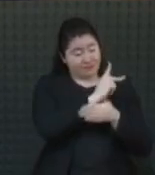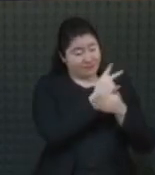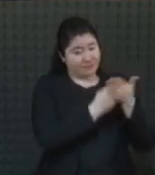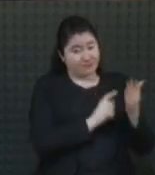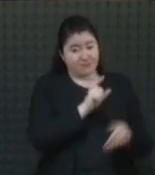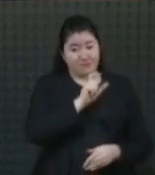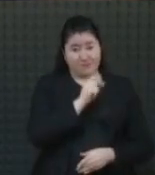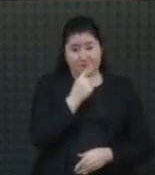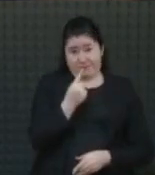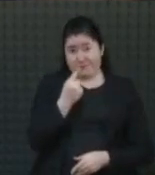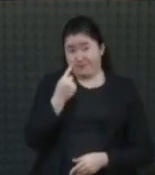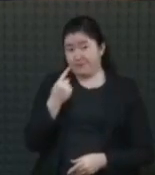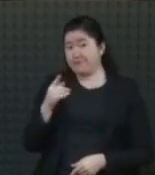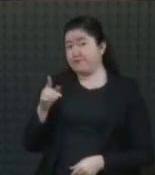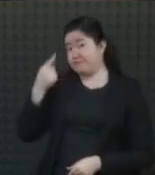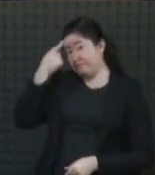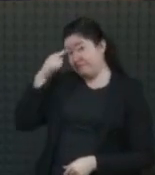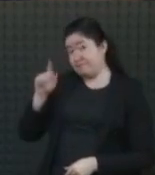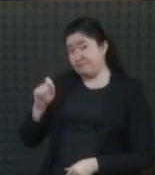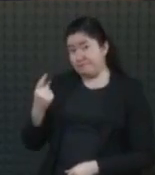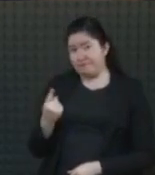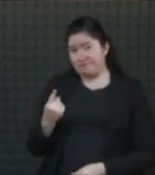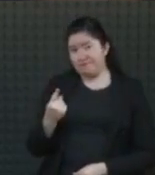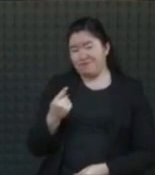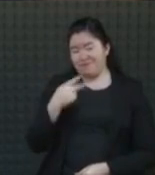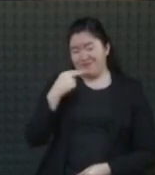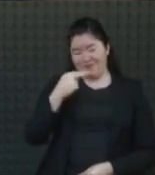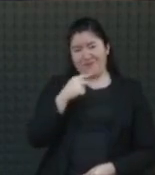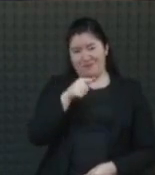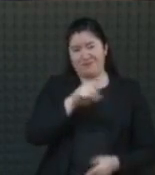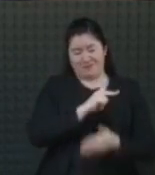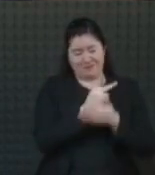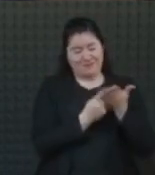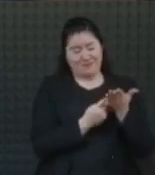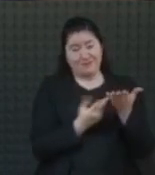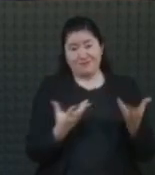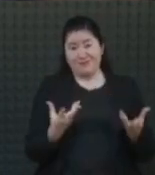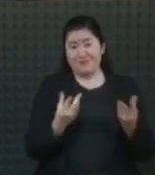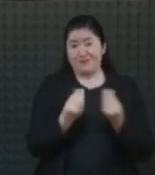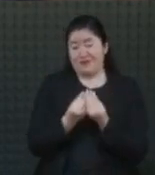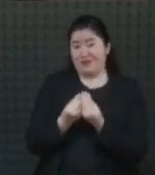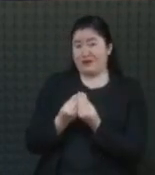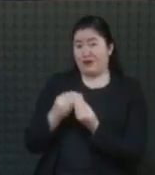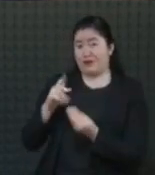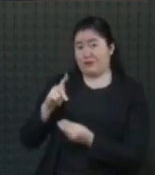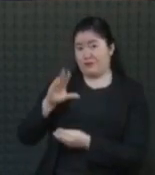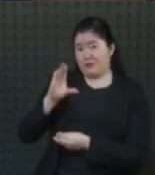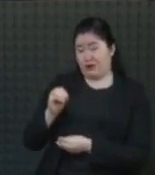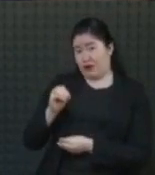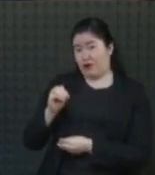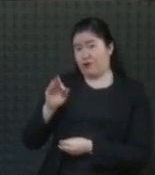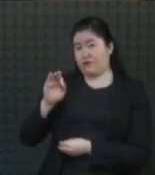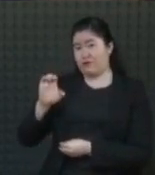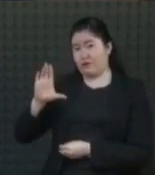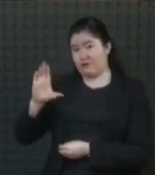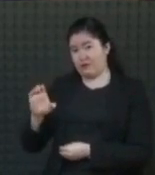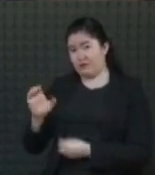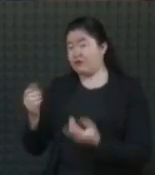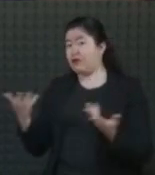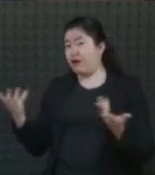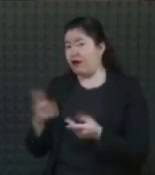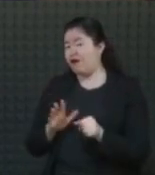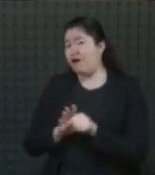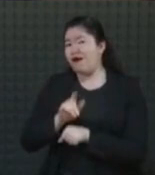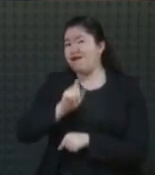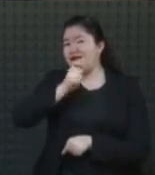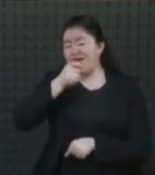21 por el 21, así se llama, lo que queremos hacer con el Fondo de Cultura y con Paco, pues es llevar esta